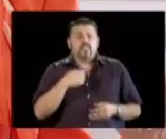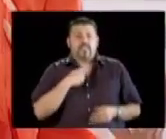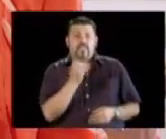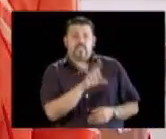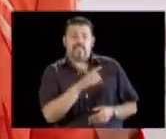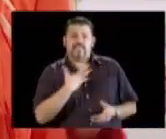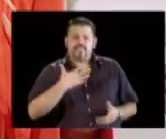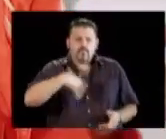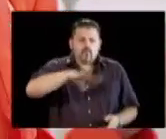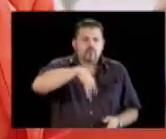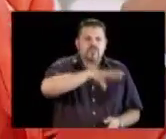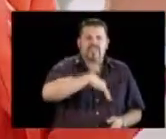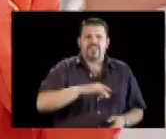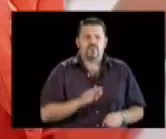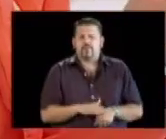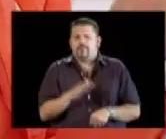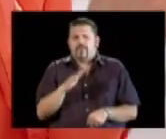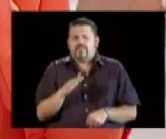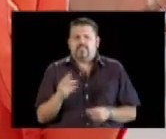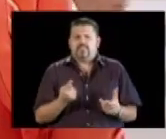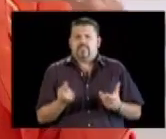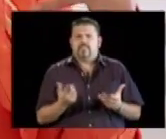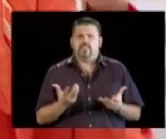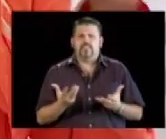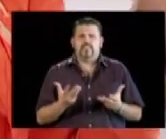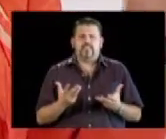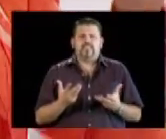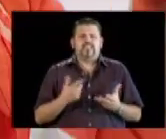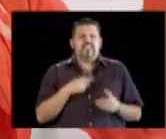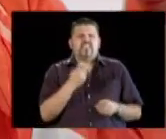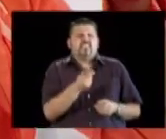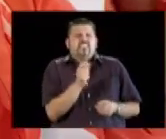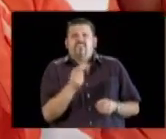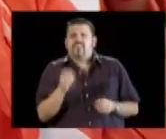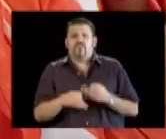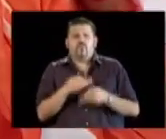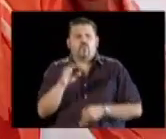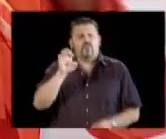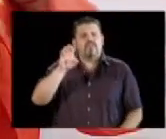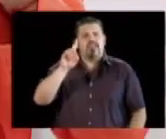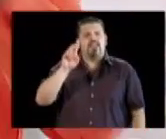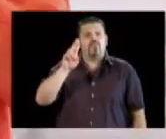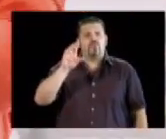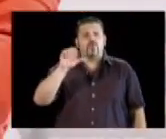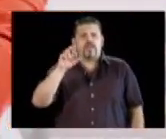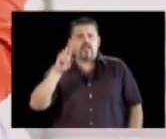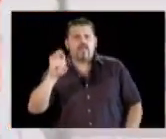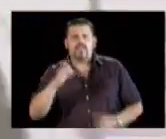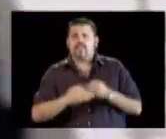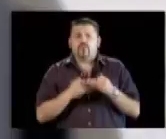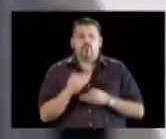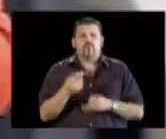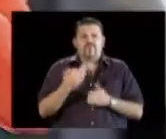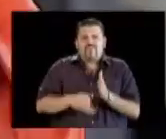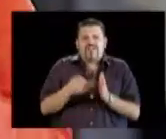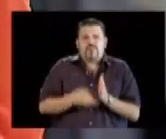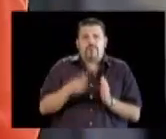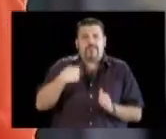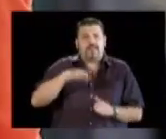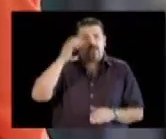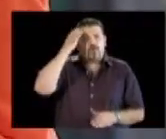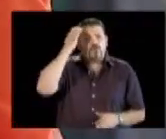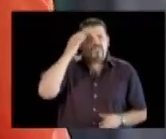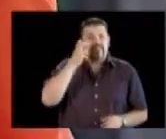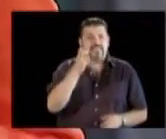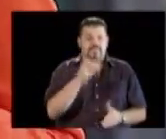buscando era, más que nada, el proyecto Educare fue lo que pautó para conocernos, pero el